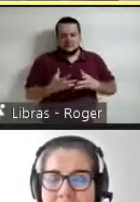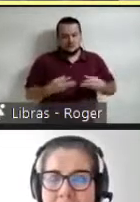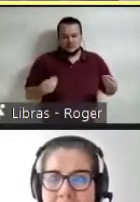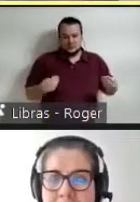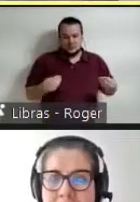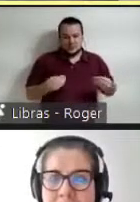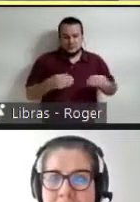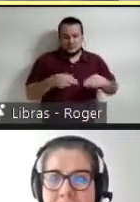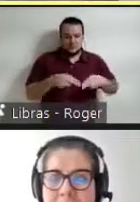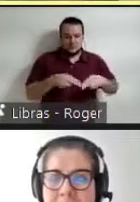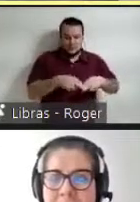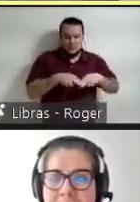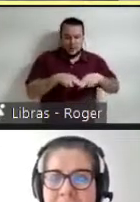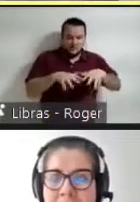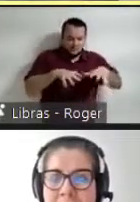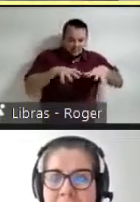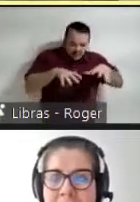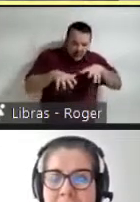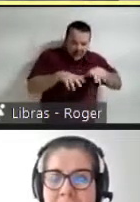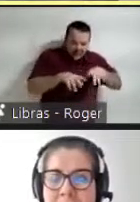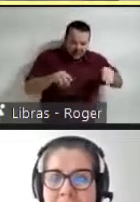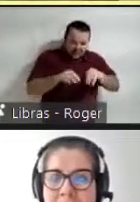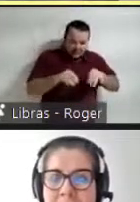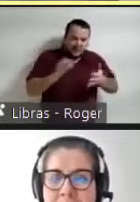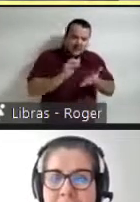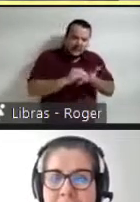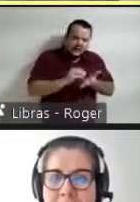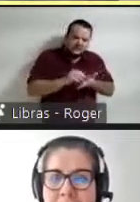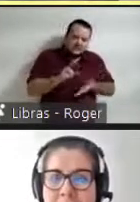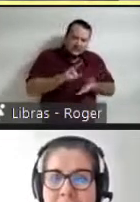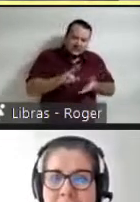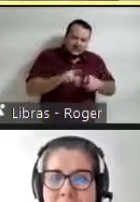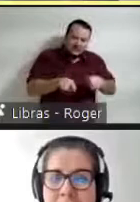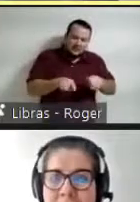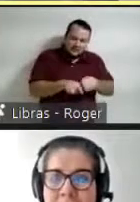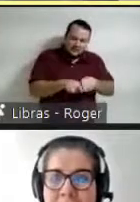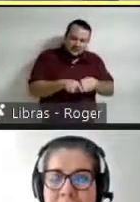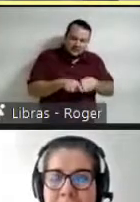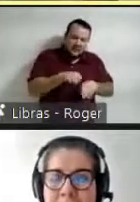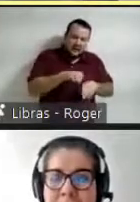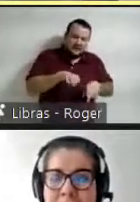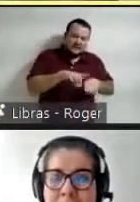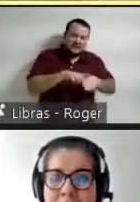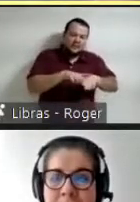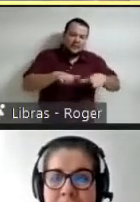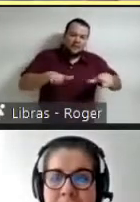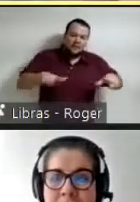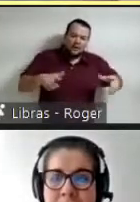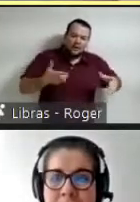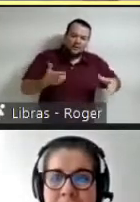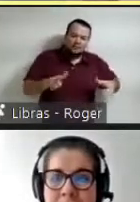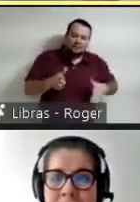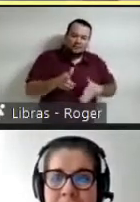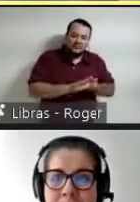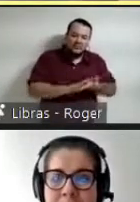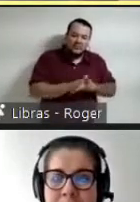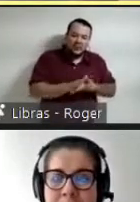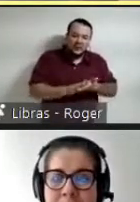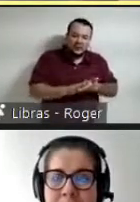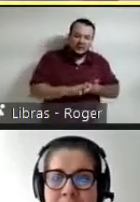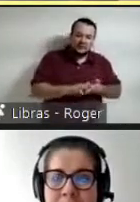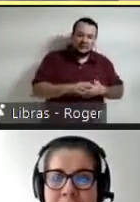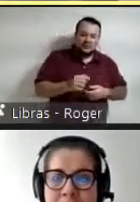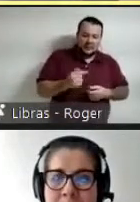mayor parte del área poniente estaba vacía y en la ala en esta ala que vemos al frente estaba